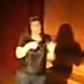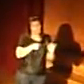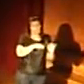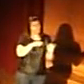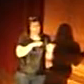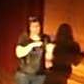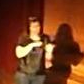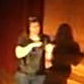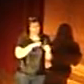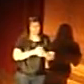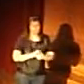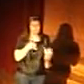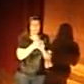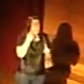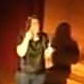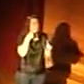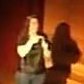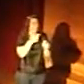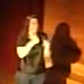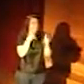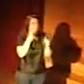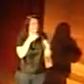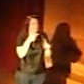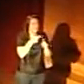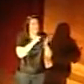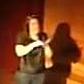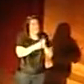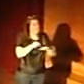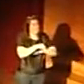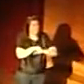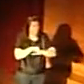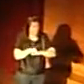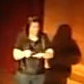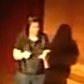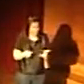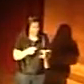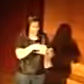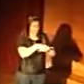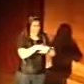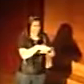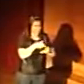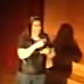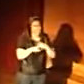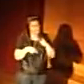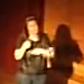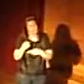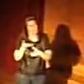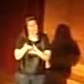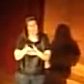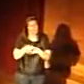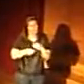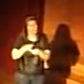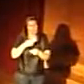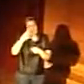una una intención muchísimo más muchísimo más arqueológica para que sirvan de base para este encargo que le hace la reina